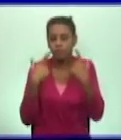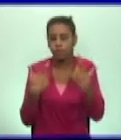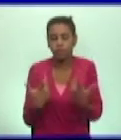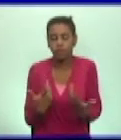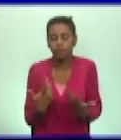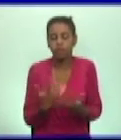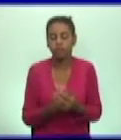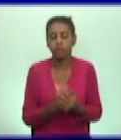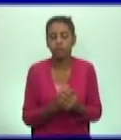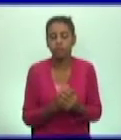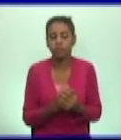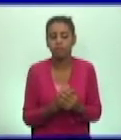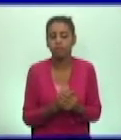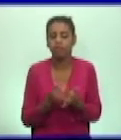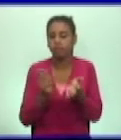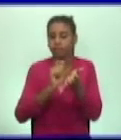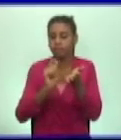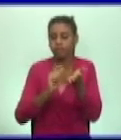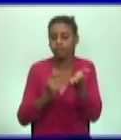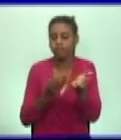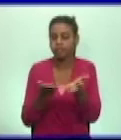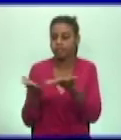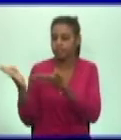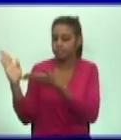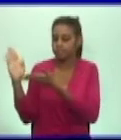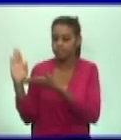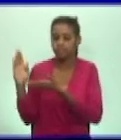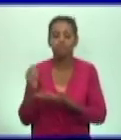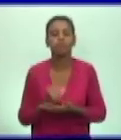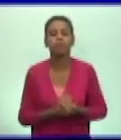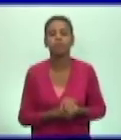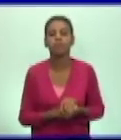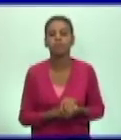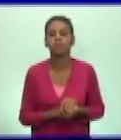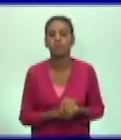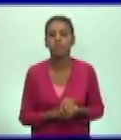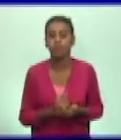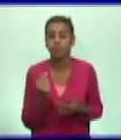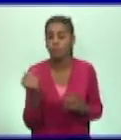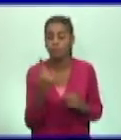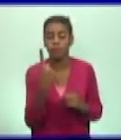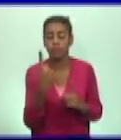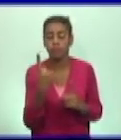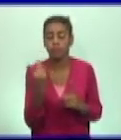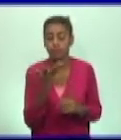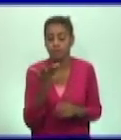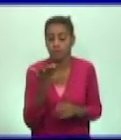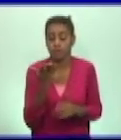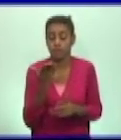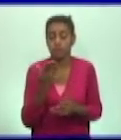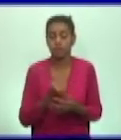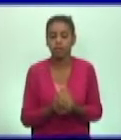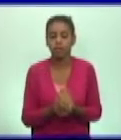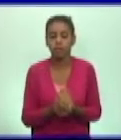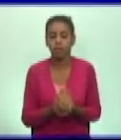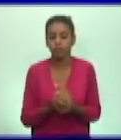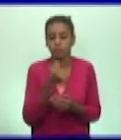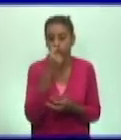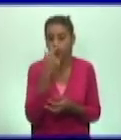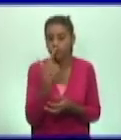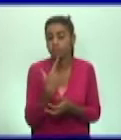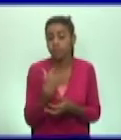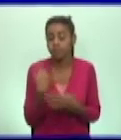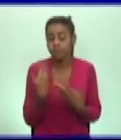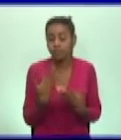y es importante también que vayan tomando nota, dice que inmediatamente que se proclama la República Democrática de Vietnam, Ho Chi Minh, frente a ese